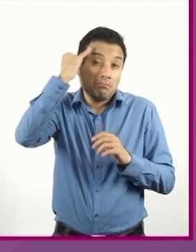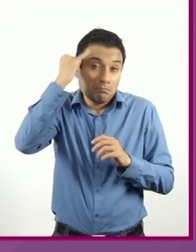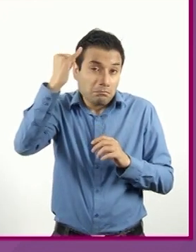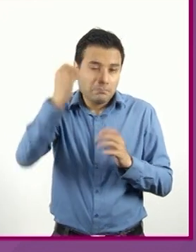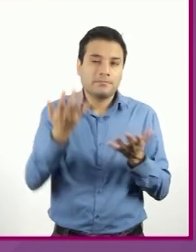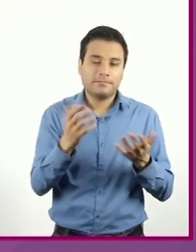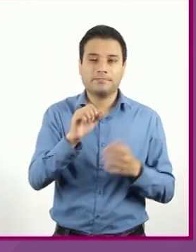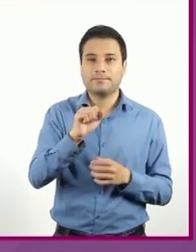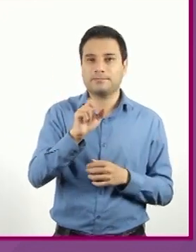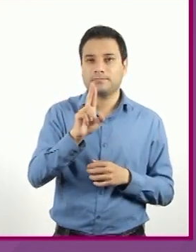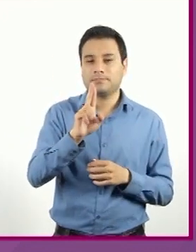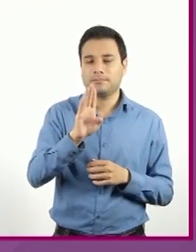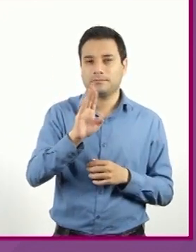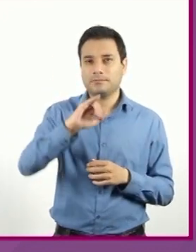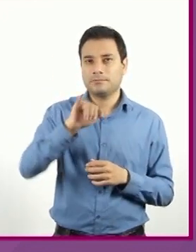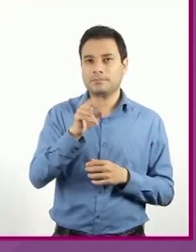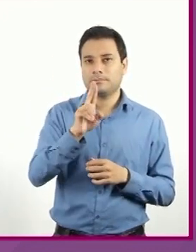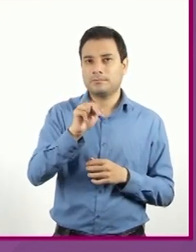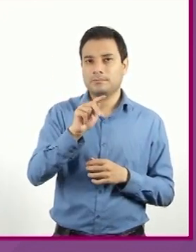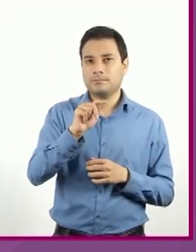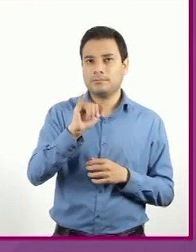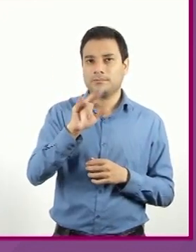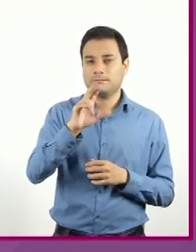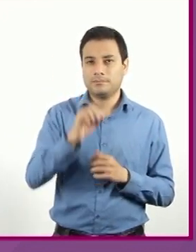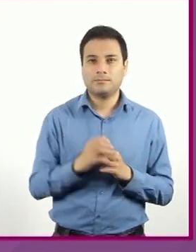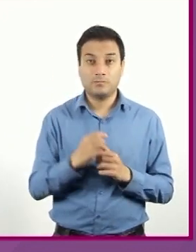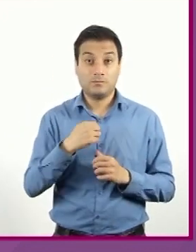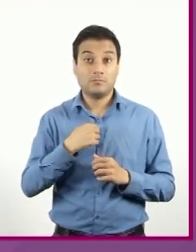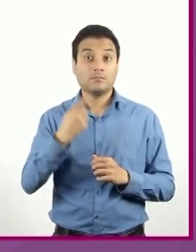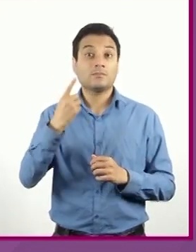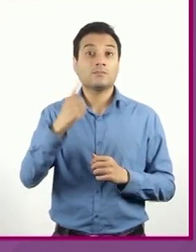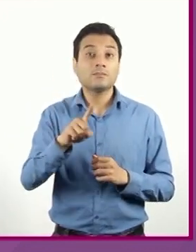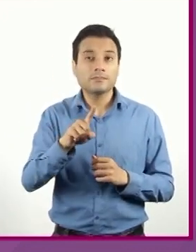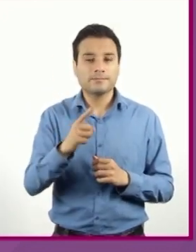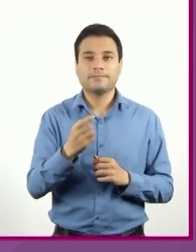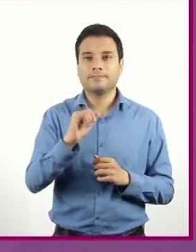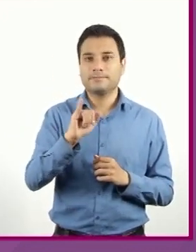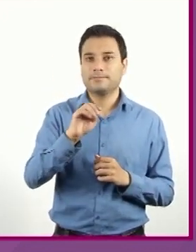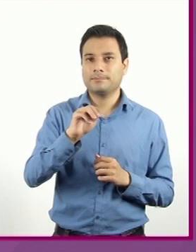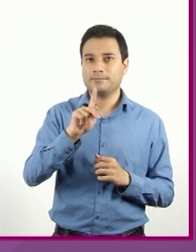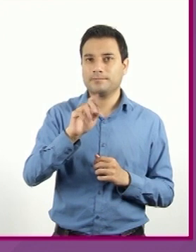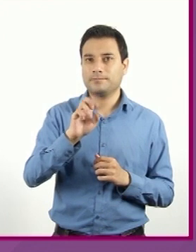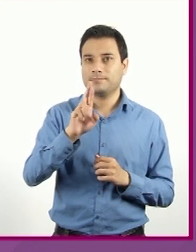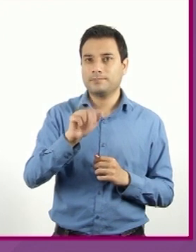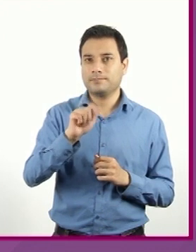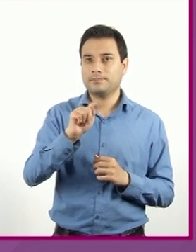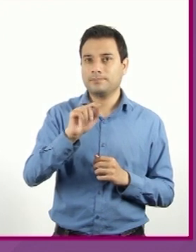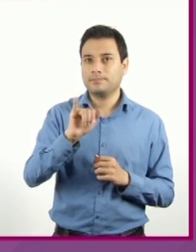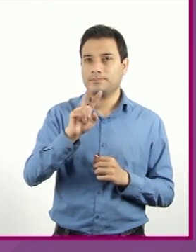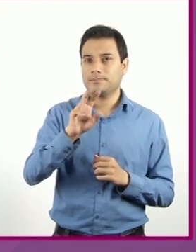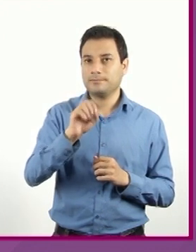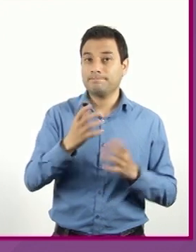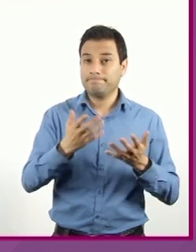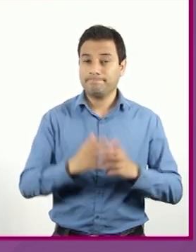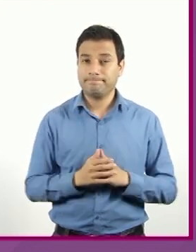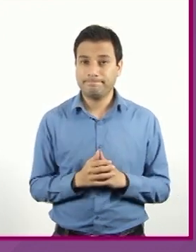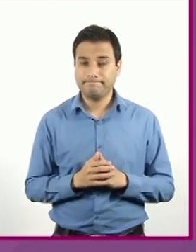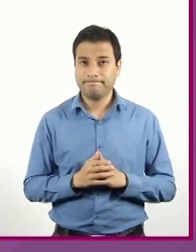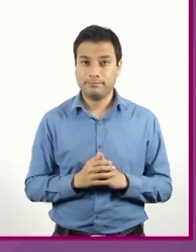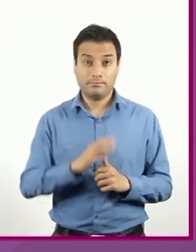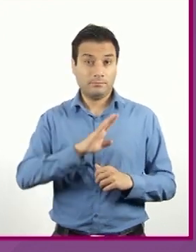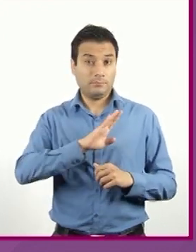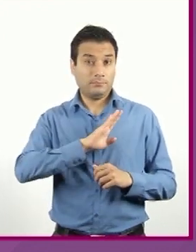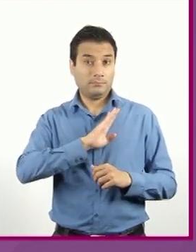subjuntivo. Cuando son órdenes, pertenecen al modo imperativo. En